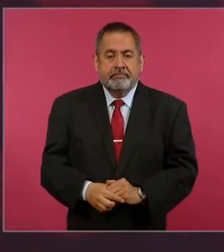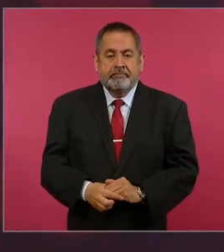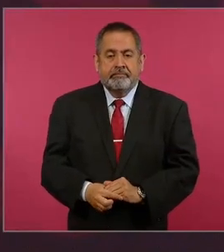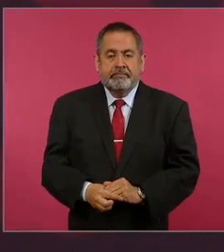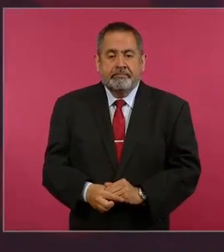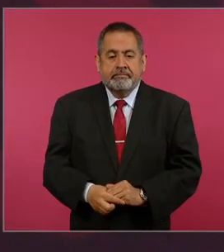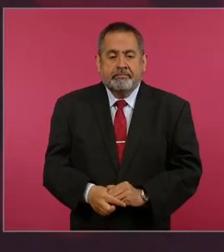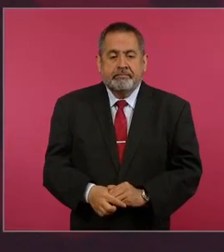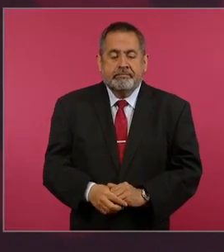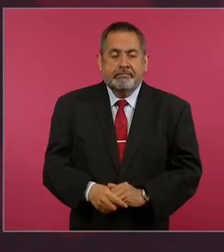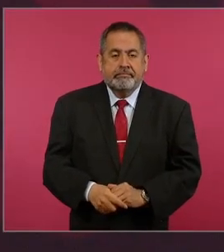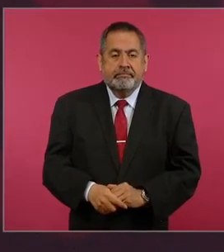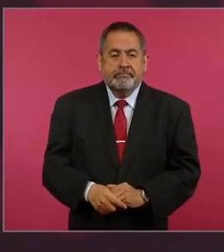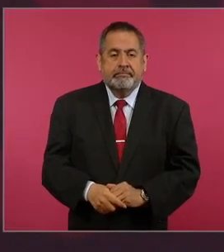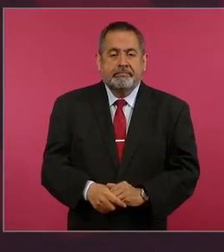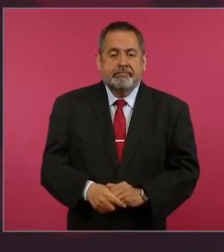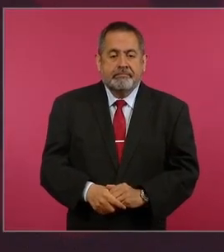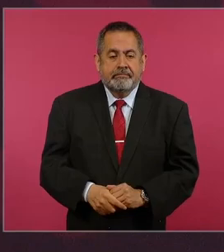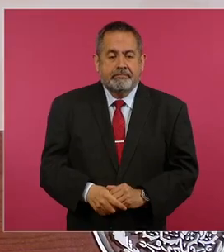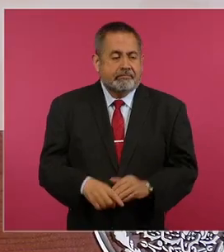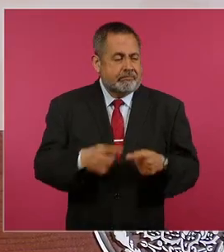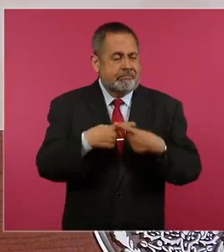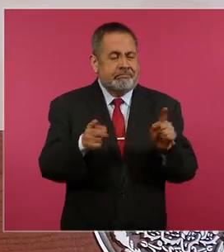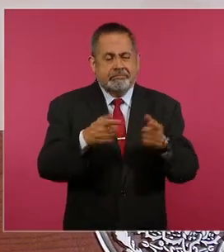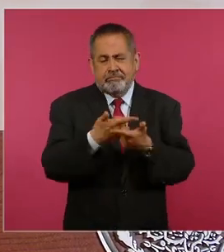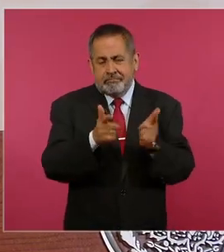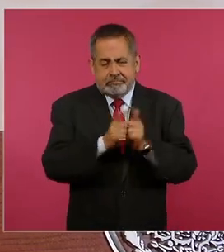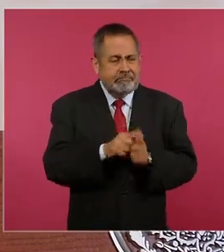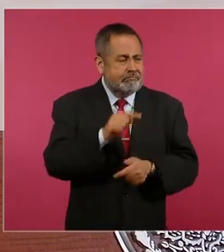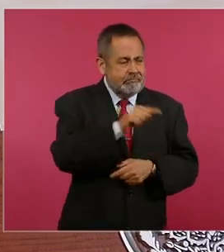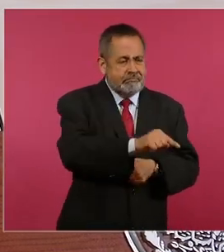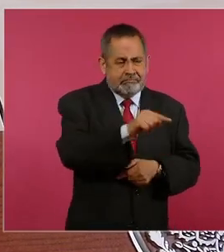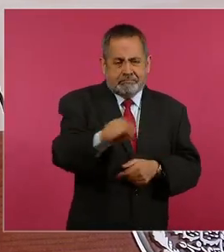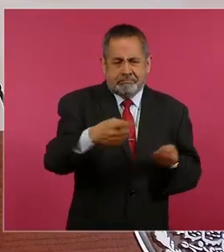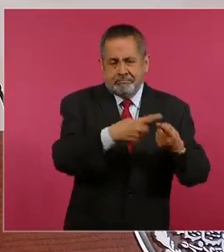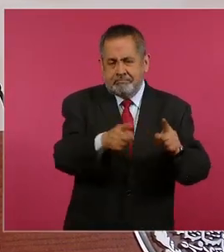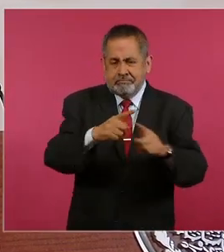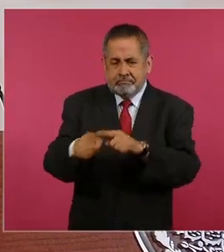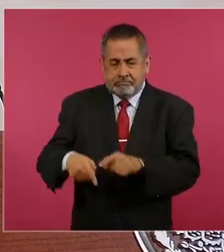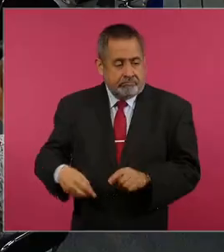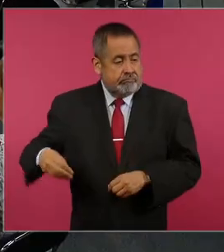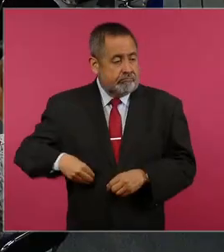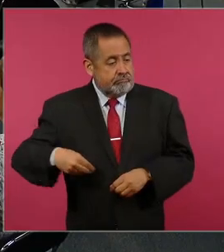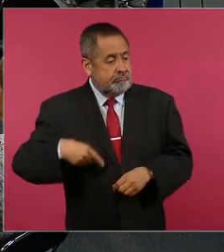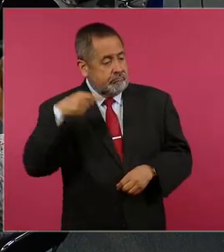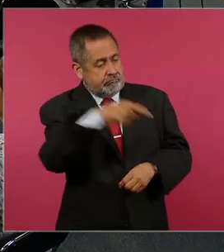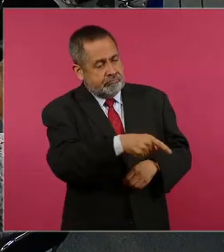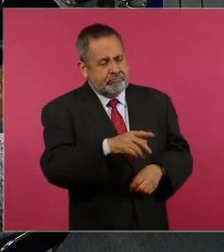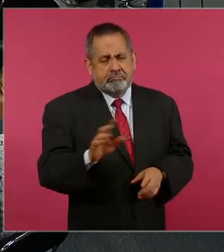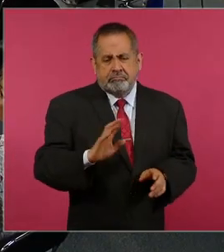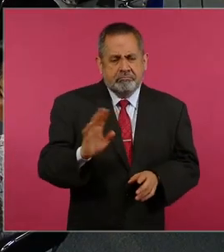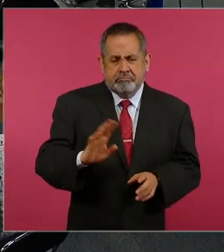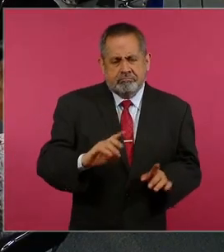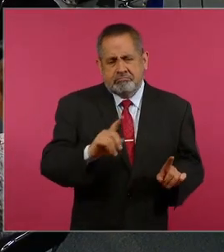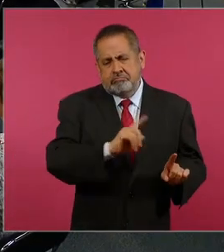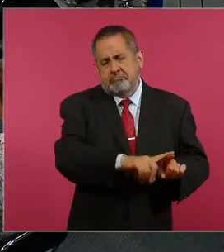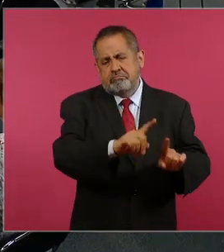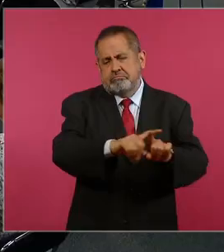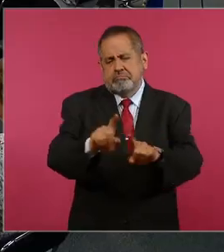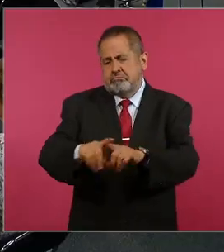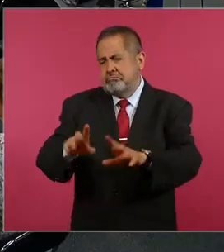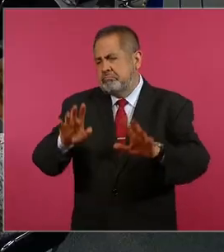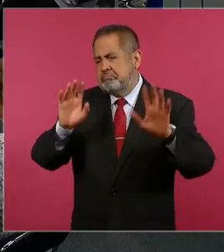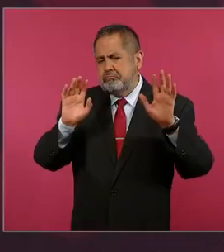y hay distintos grupos. No estoy culpándolos a ellos. Es nada